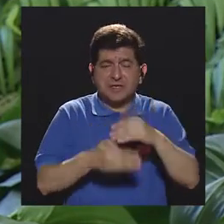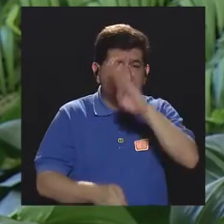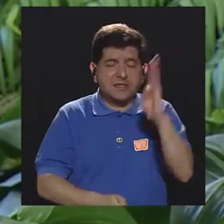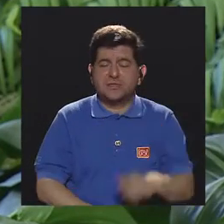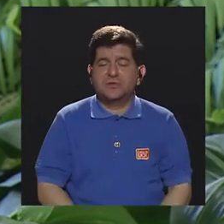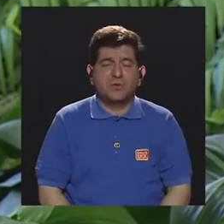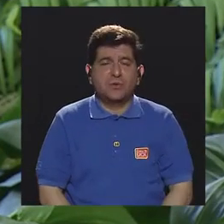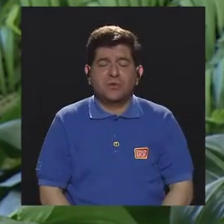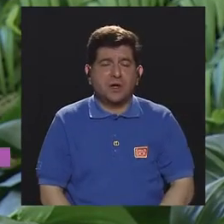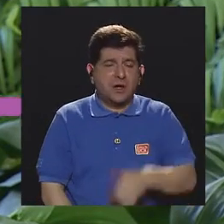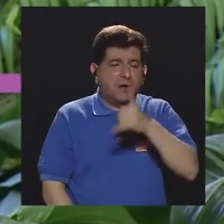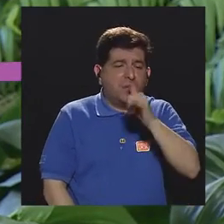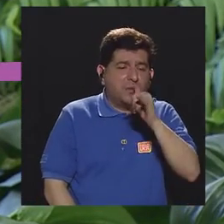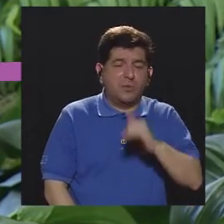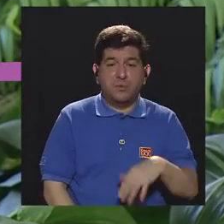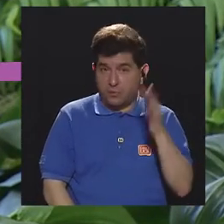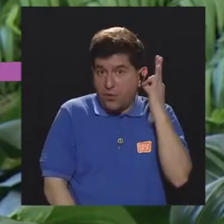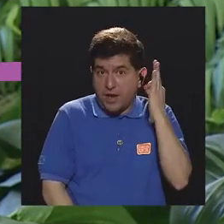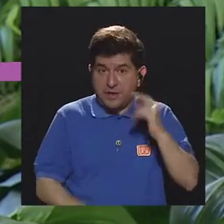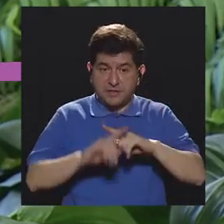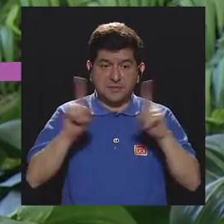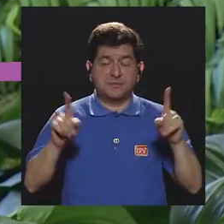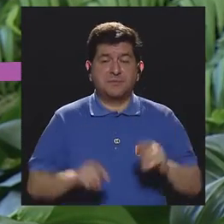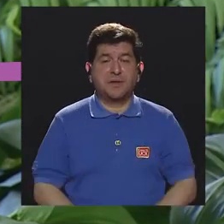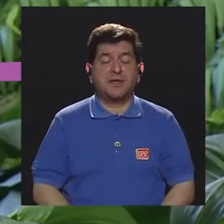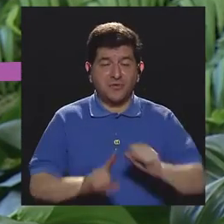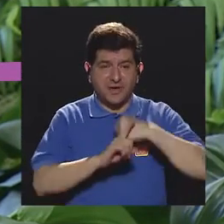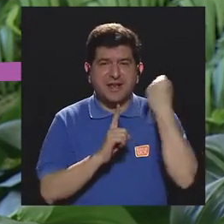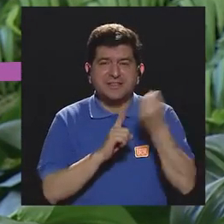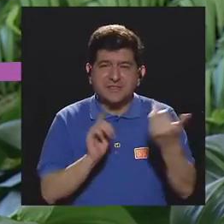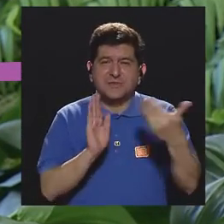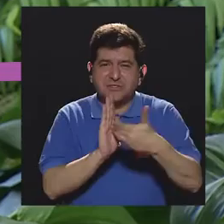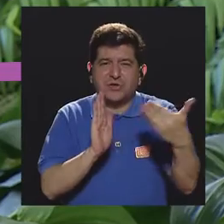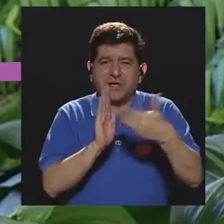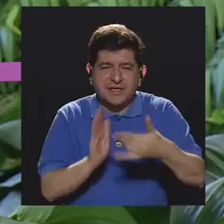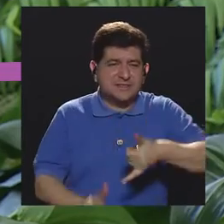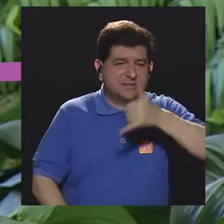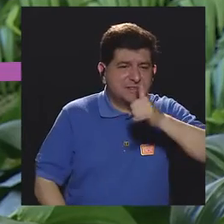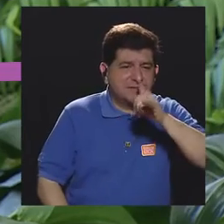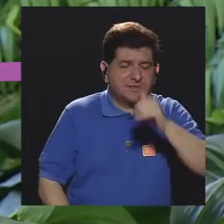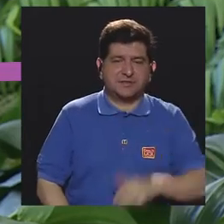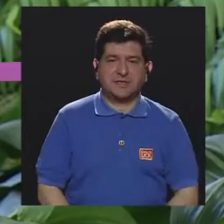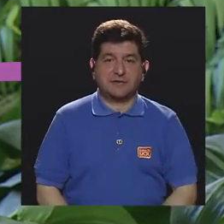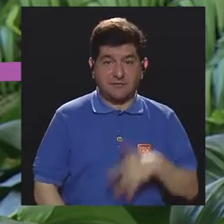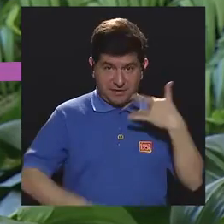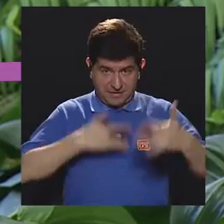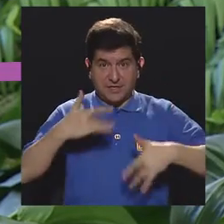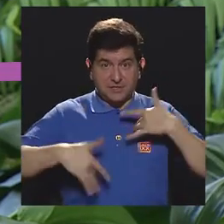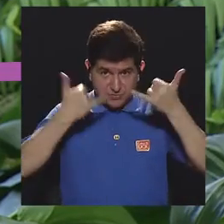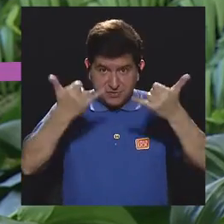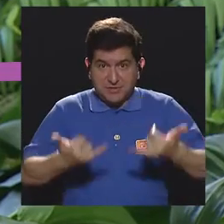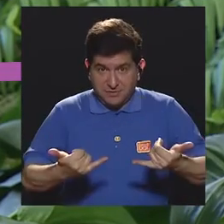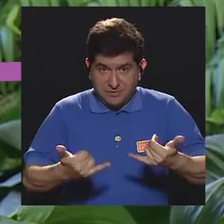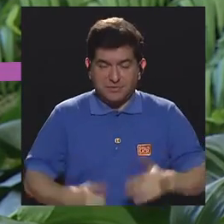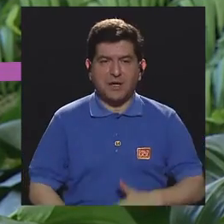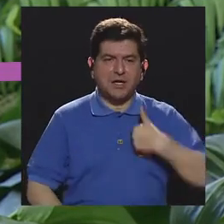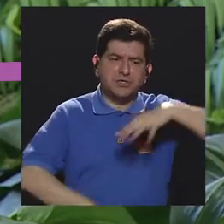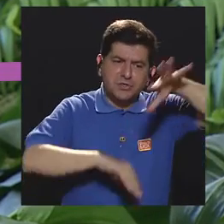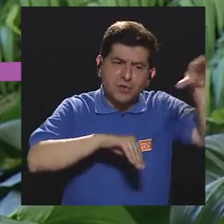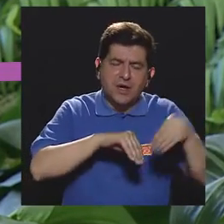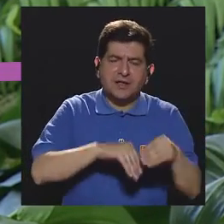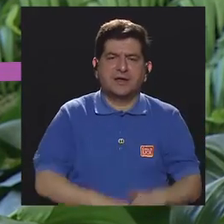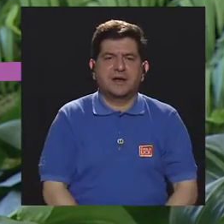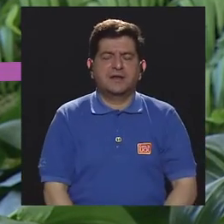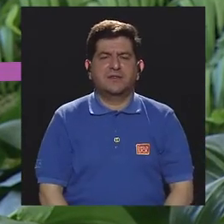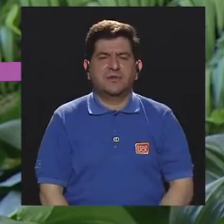tomado, pero sí no tomaban porque les afectaba mucho el licor. Y ya esto es un síntoma de la adicción. Quiero añadirle